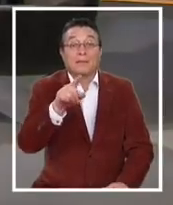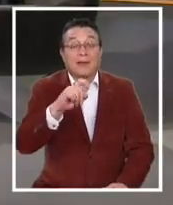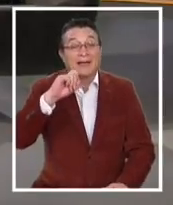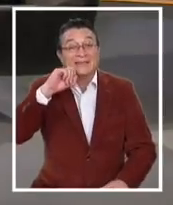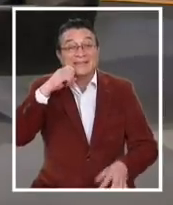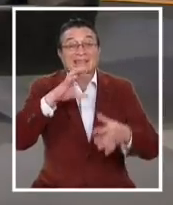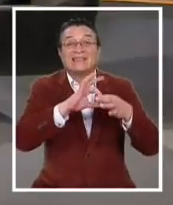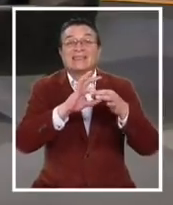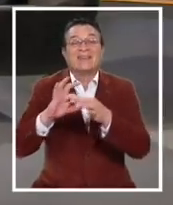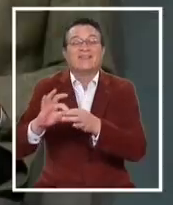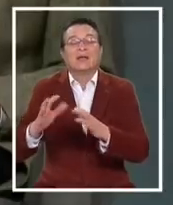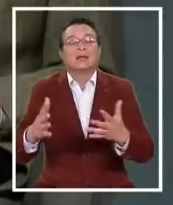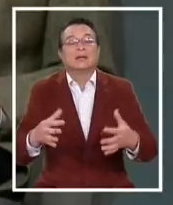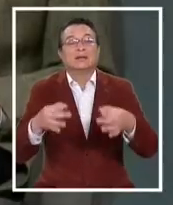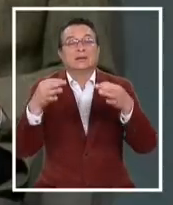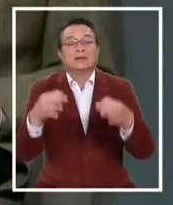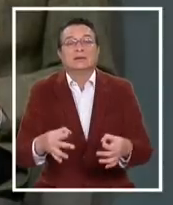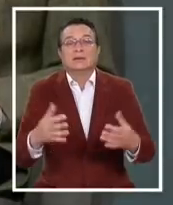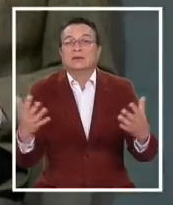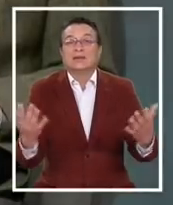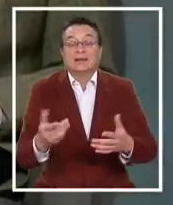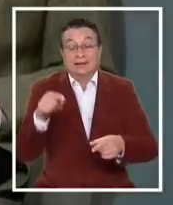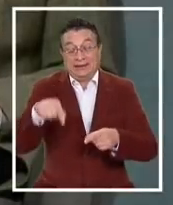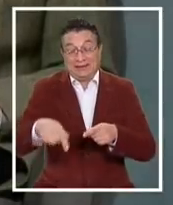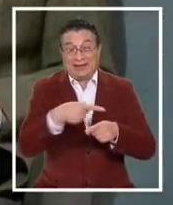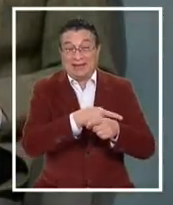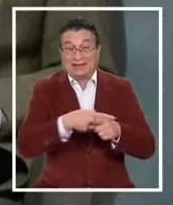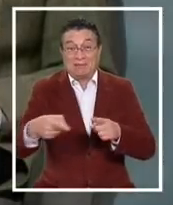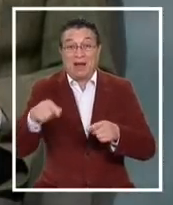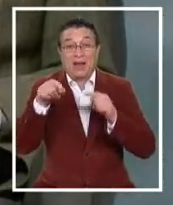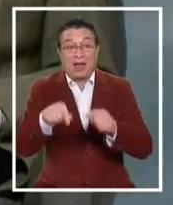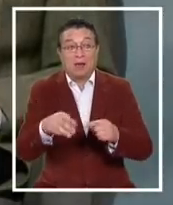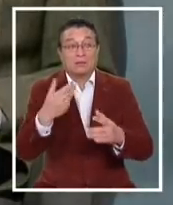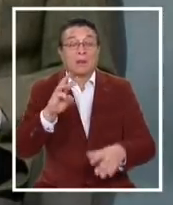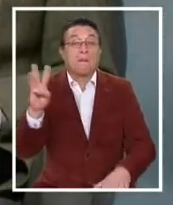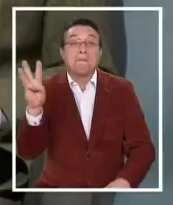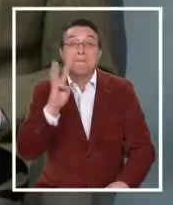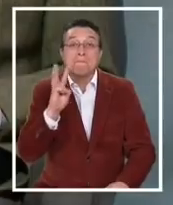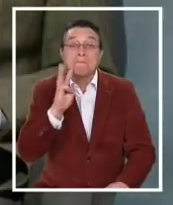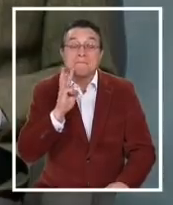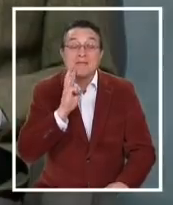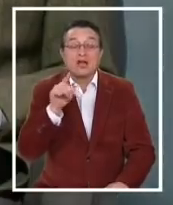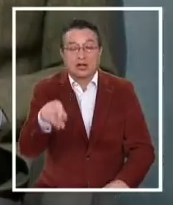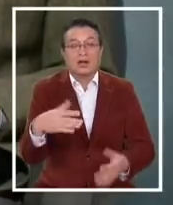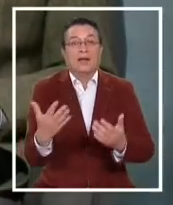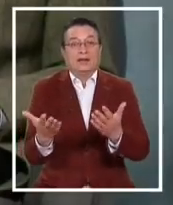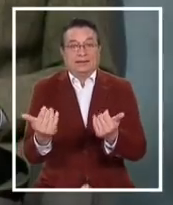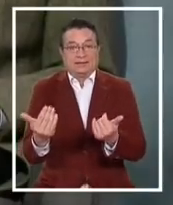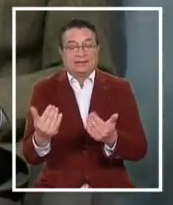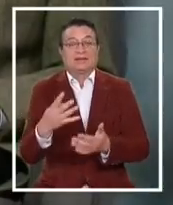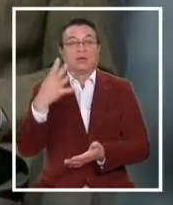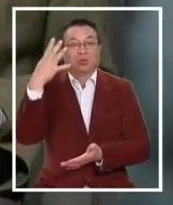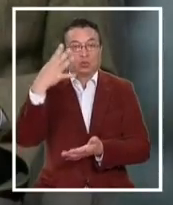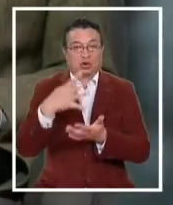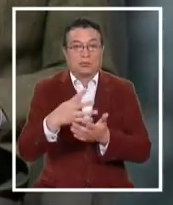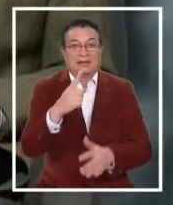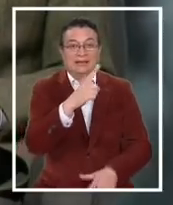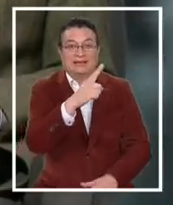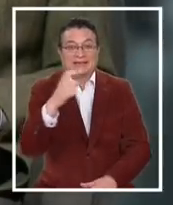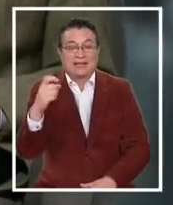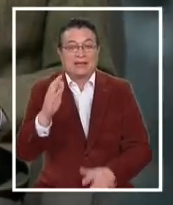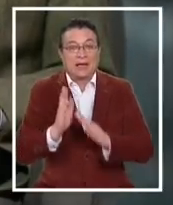por ejemplo, en términos concretos, Tomás, esta semana la proyección es que para el miércoles se van a necesitar 4.100